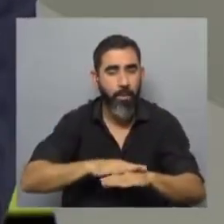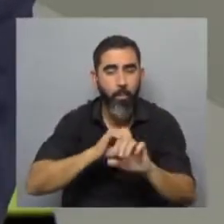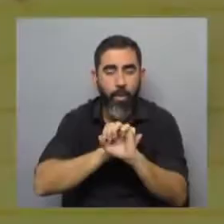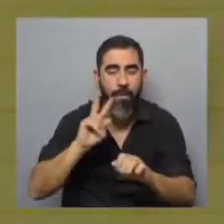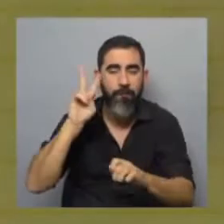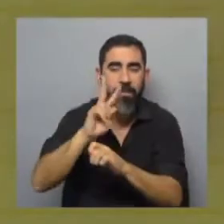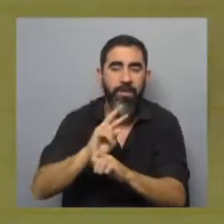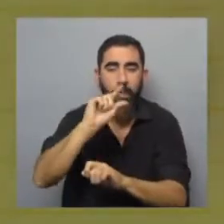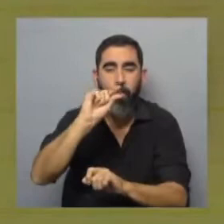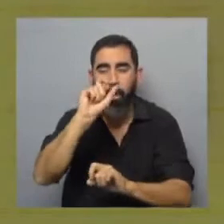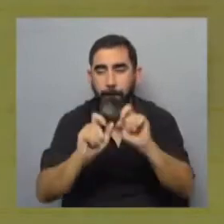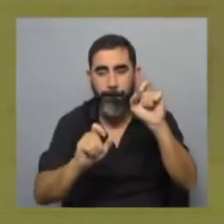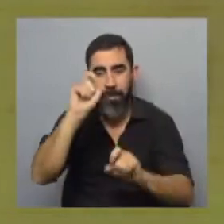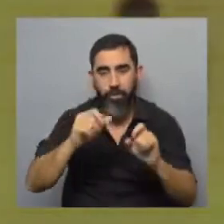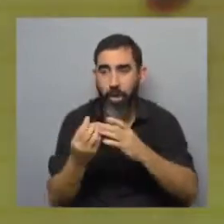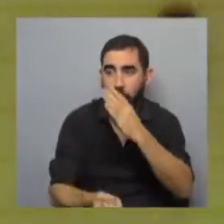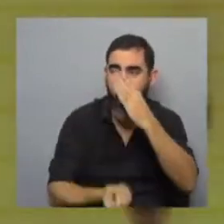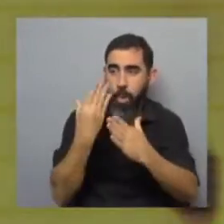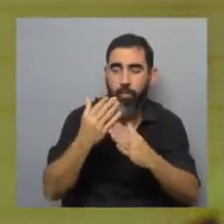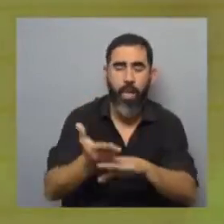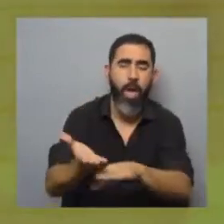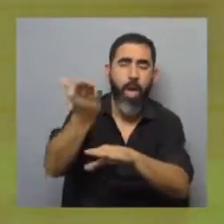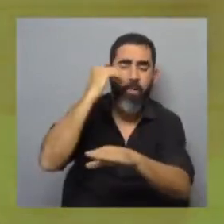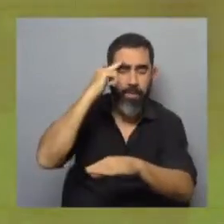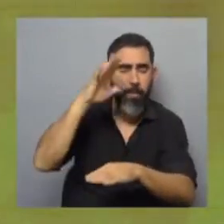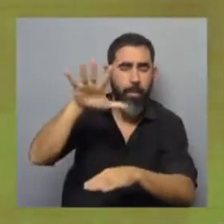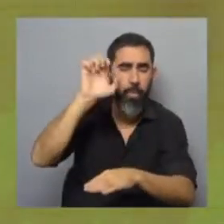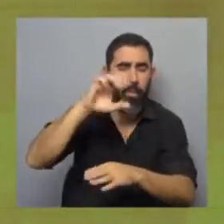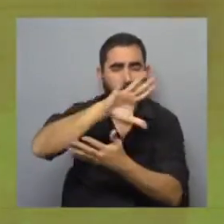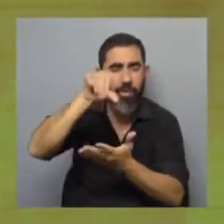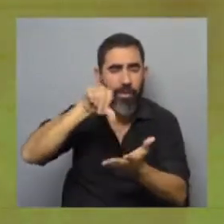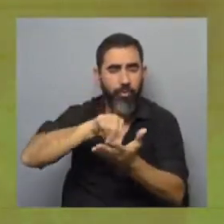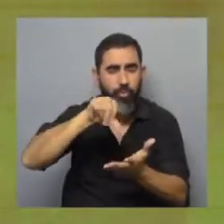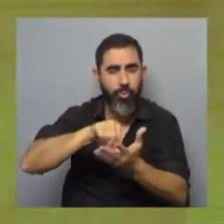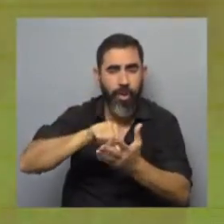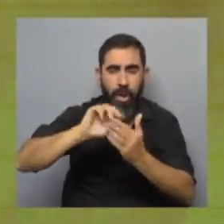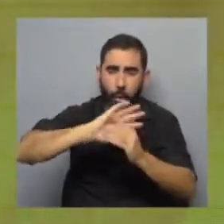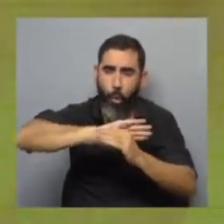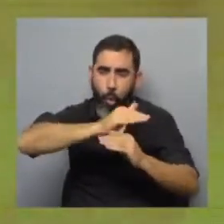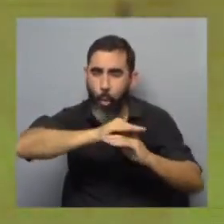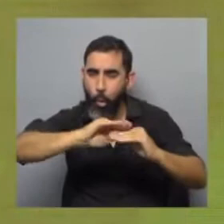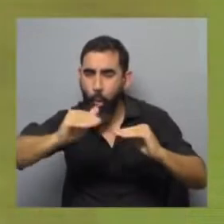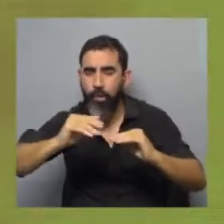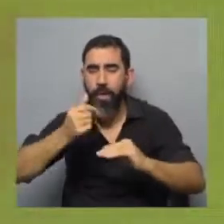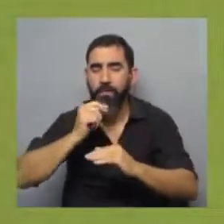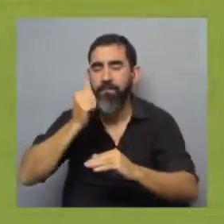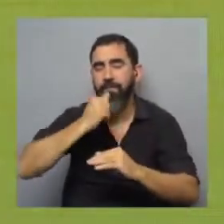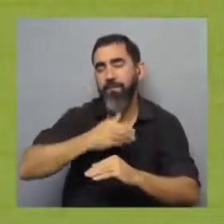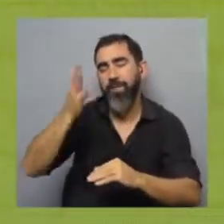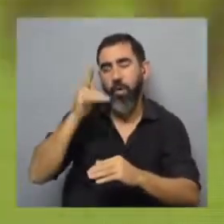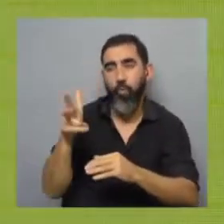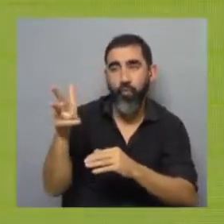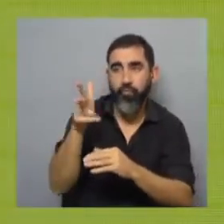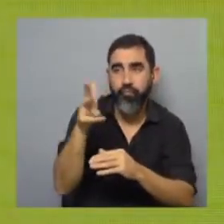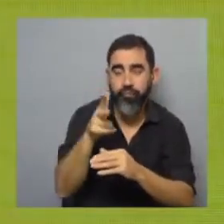nuevo. Exactamente, y bueno, queda aquella imagen del planetario de la ciudad recortada en el horizonte y el viejo proyector, pero